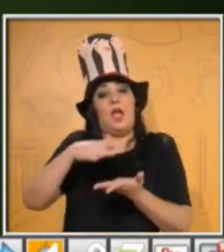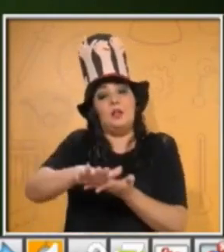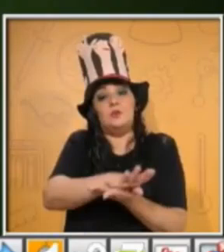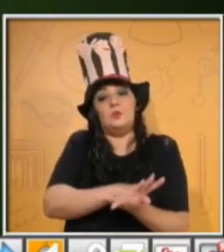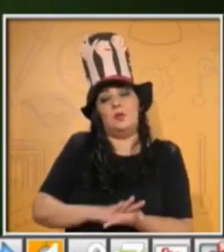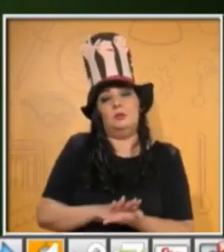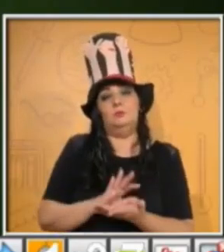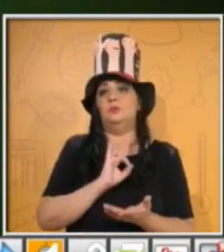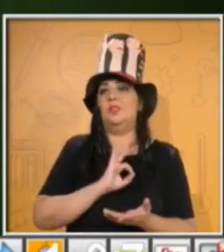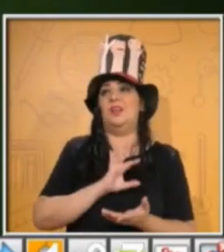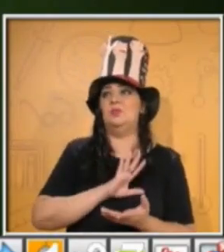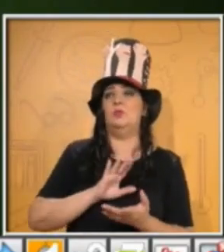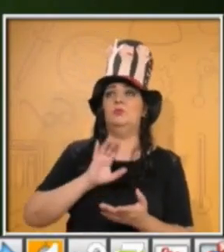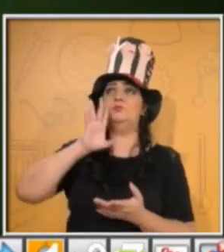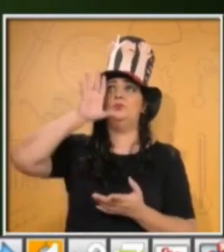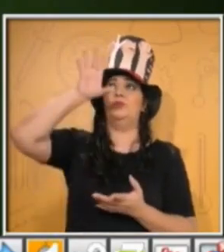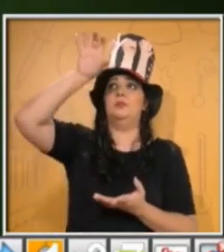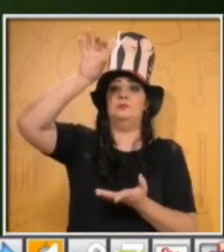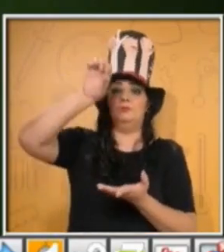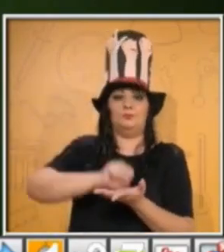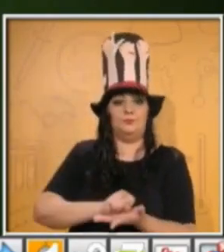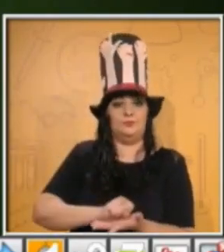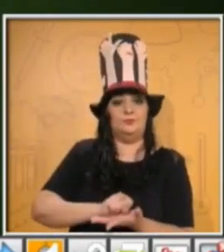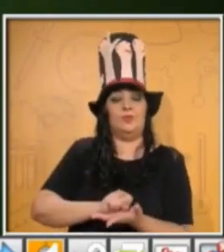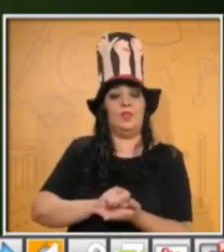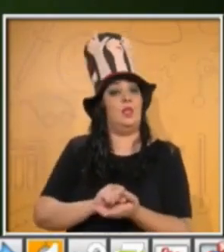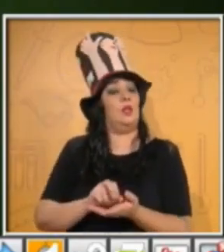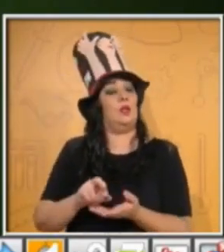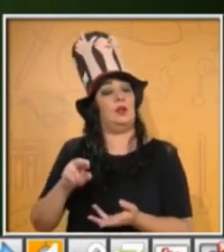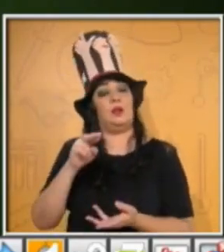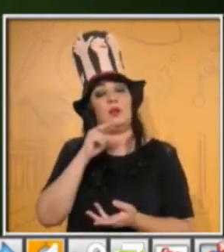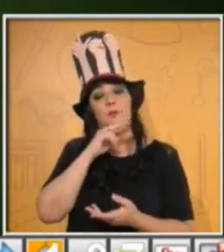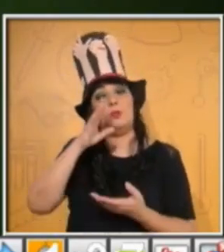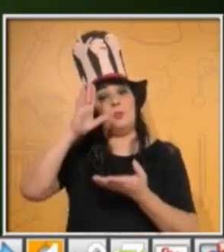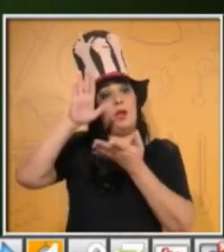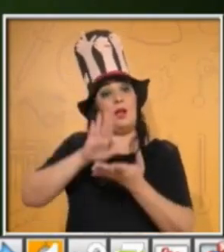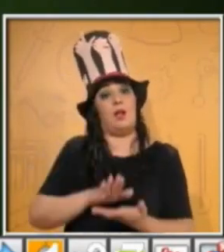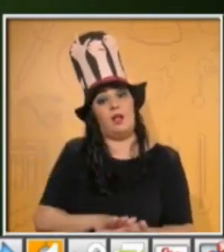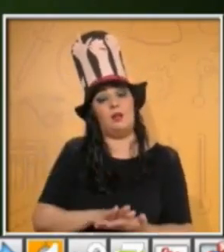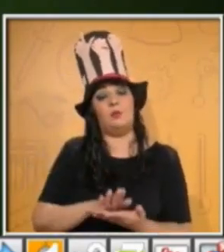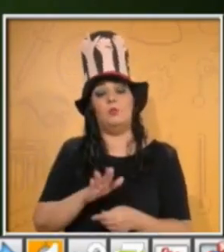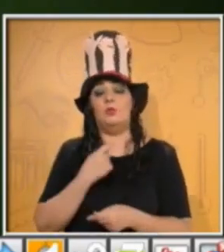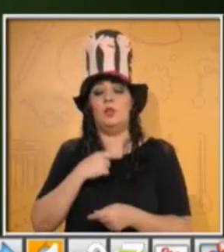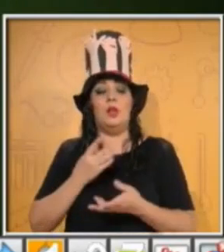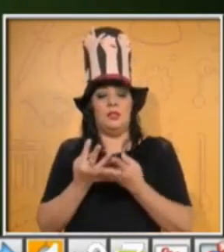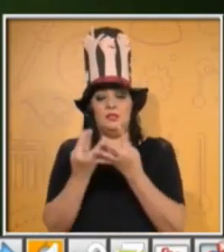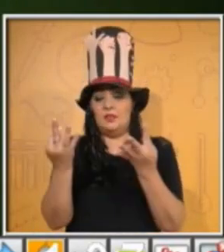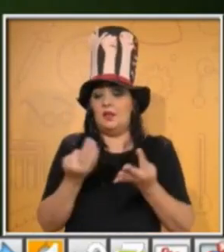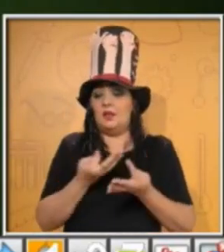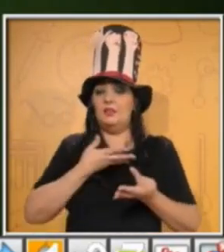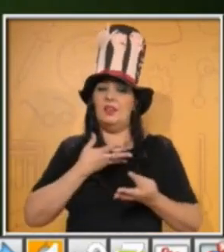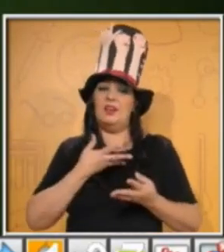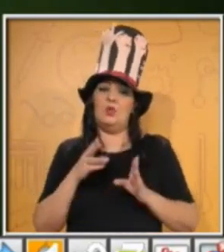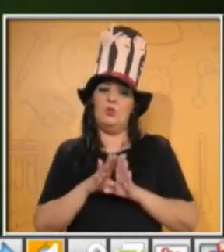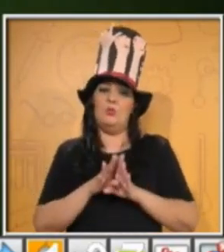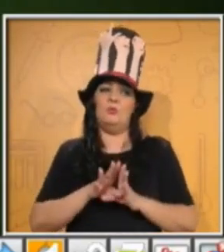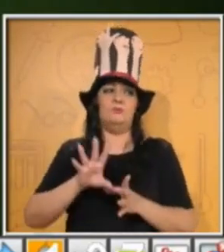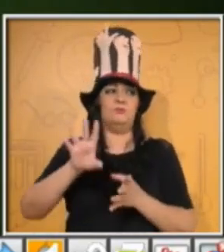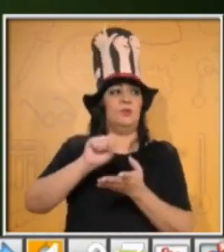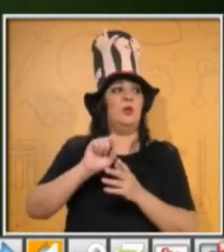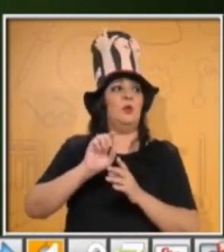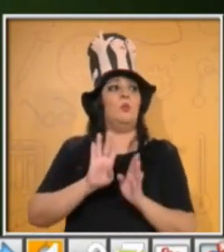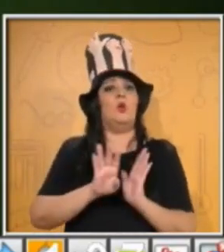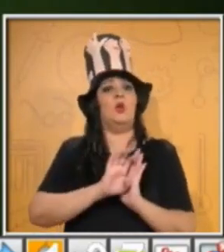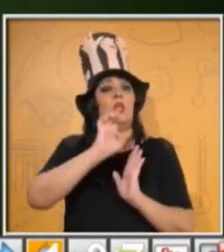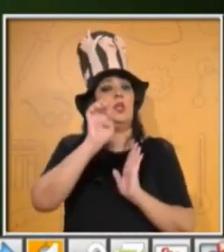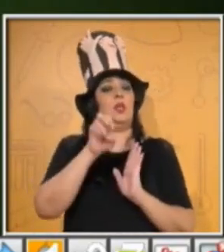esté elevado va a caer al suelo próximo, ¿ok? Porque es atraído por la tierra. Aquí como se ve al luchador que se está aventando